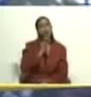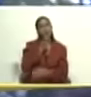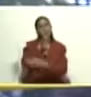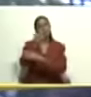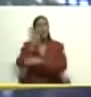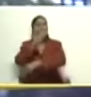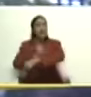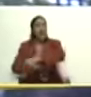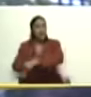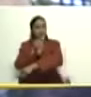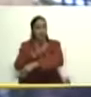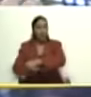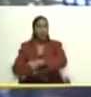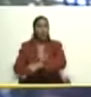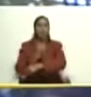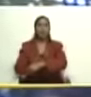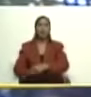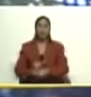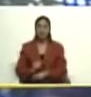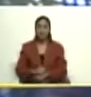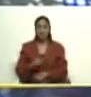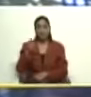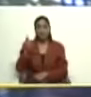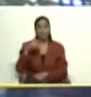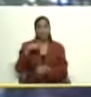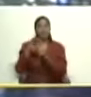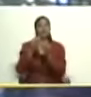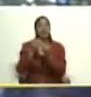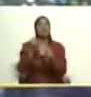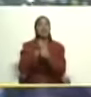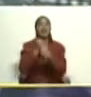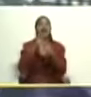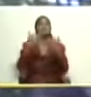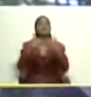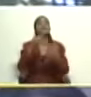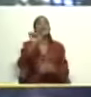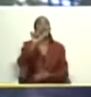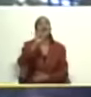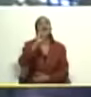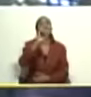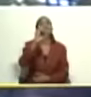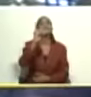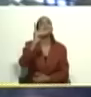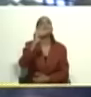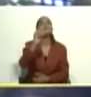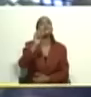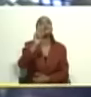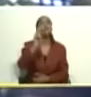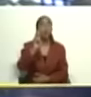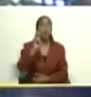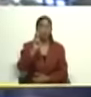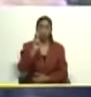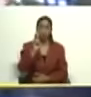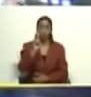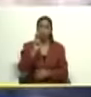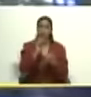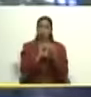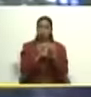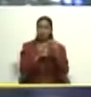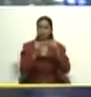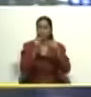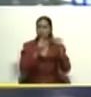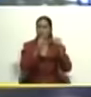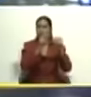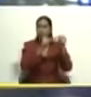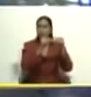aquí. Y él trabajaba en Sidor, él hacía las reparaciones de los hornos, y se estaba construyendo el Plan 4. Y de ahí hubo un antes